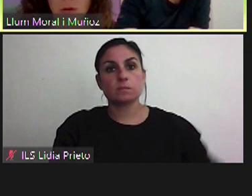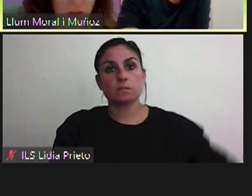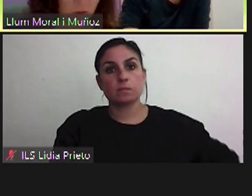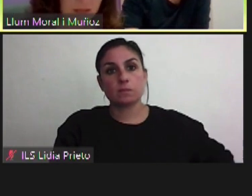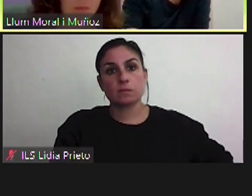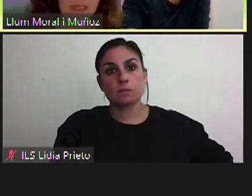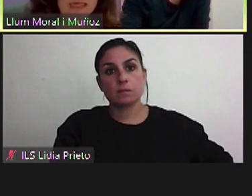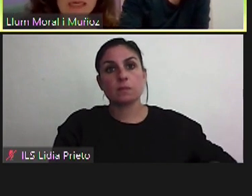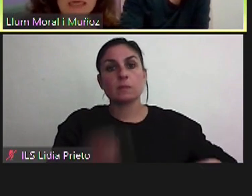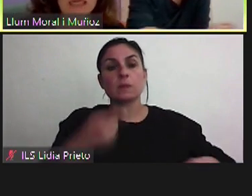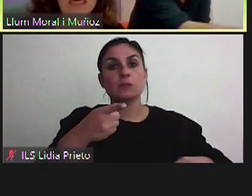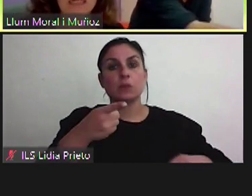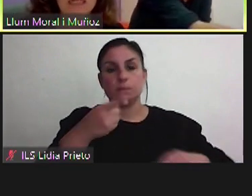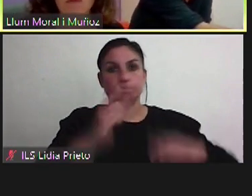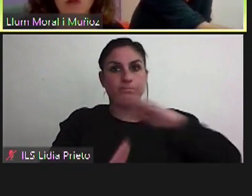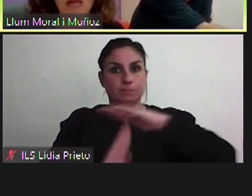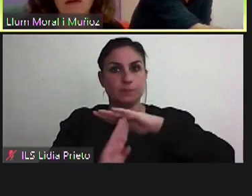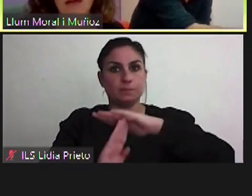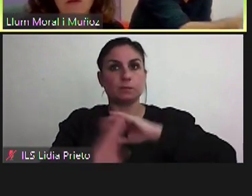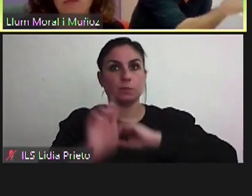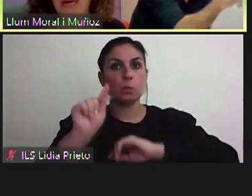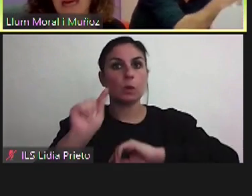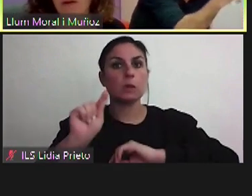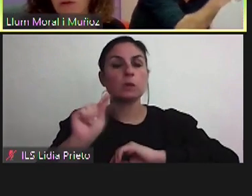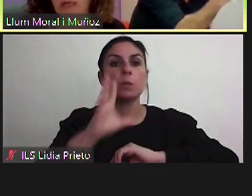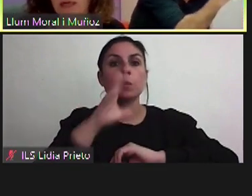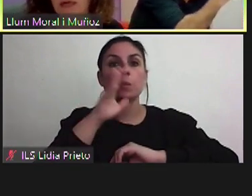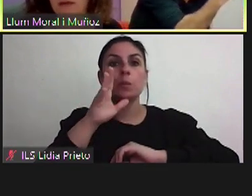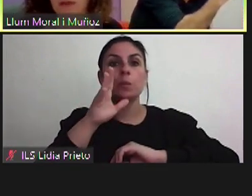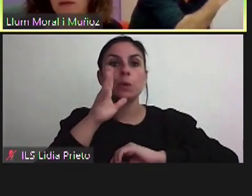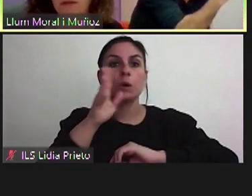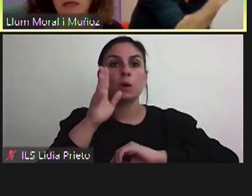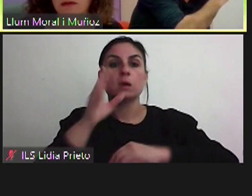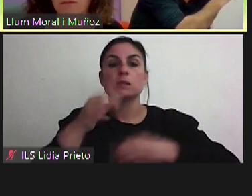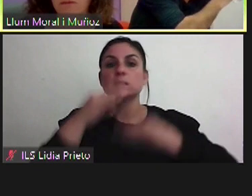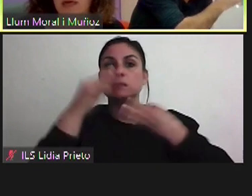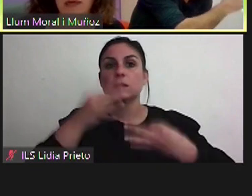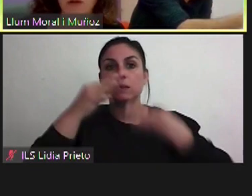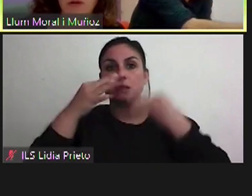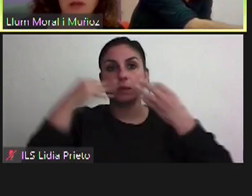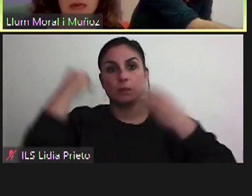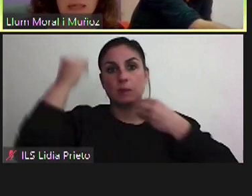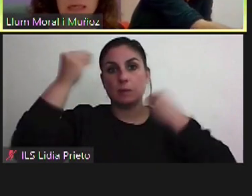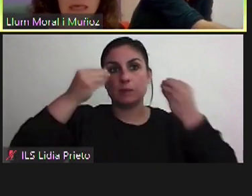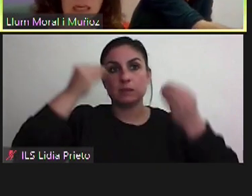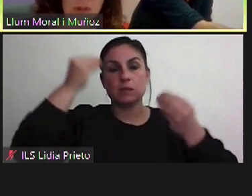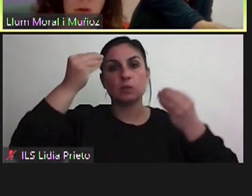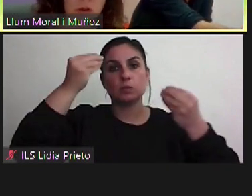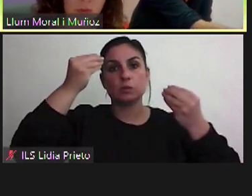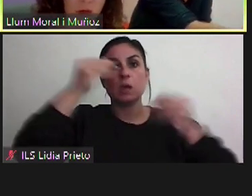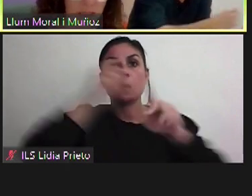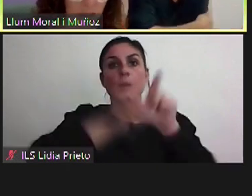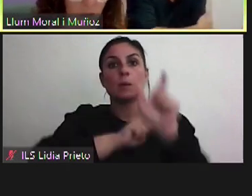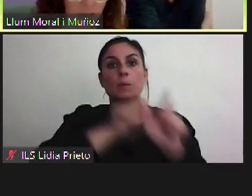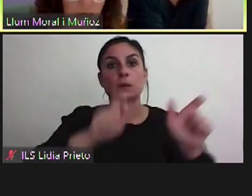Nos vamos a parar un segundín porque tenemos relacionado, ha calado, ¿no?, en el imaginario social que las